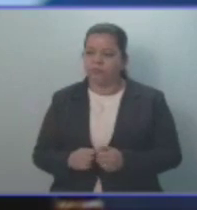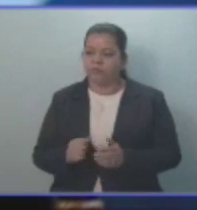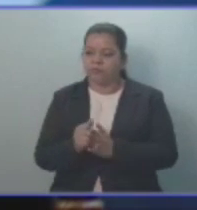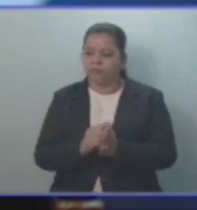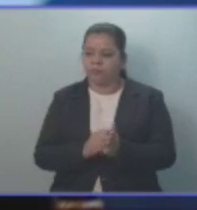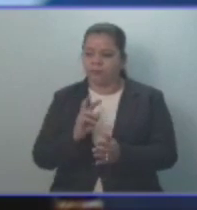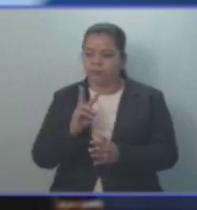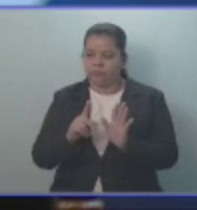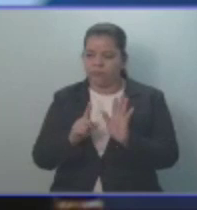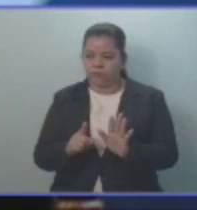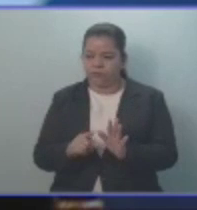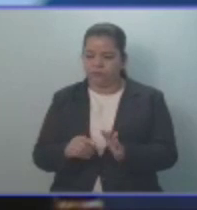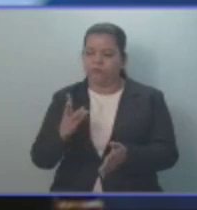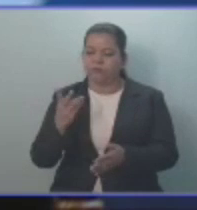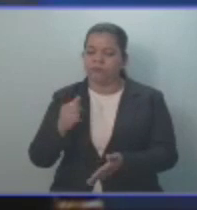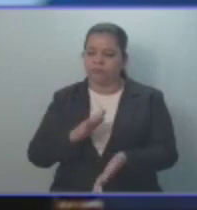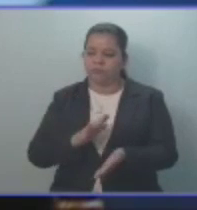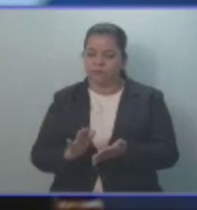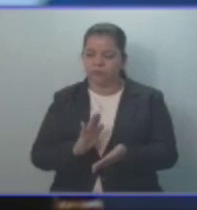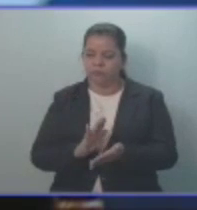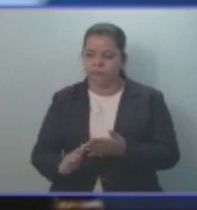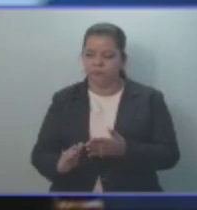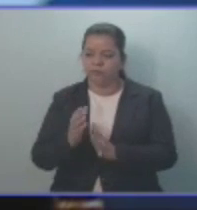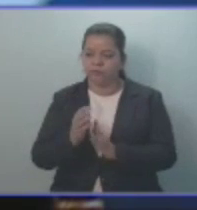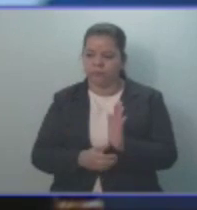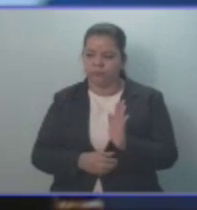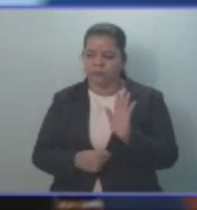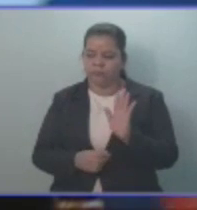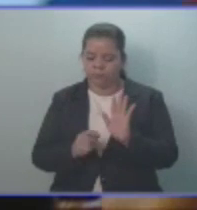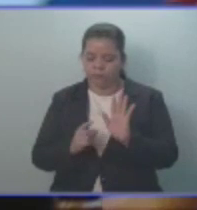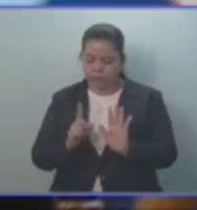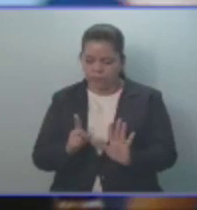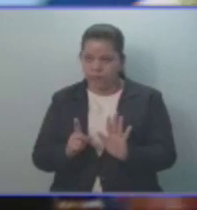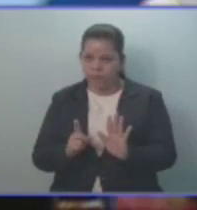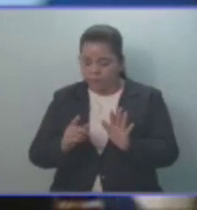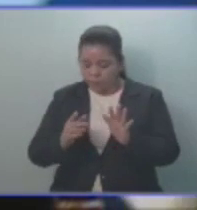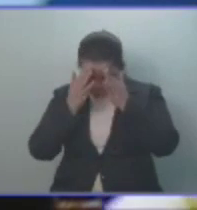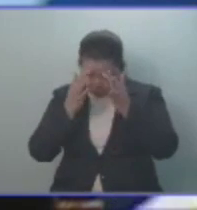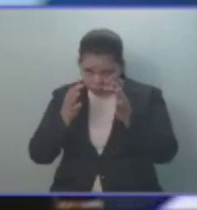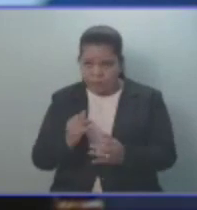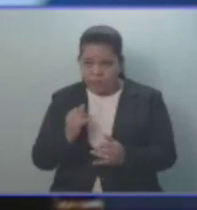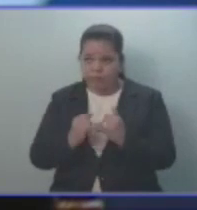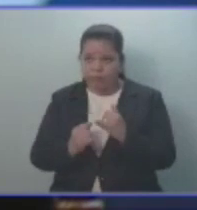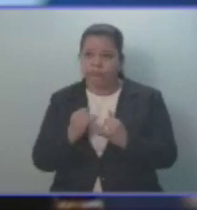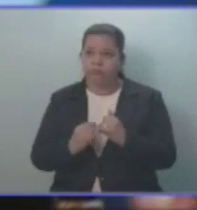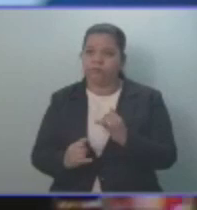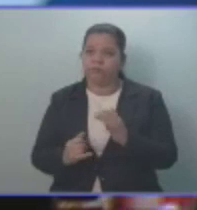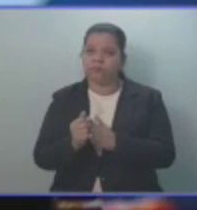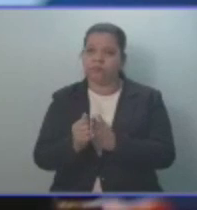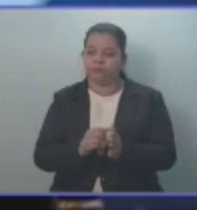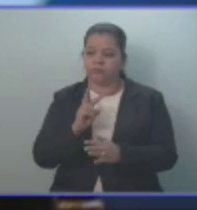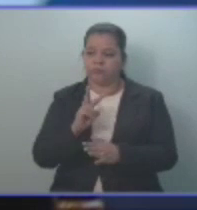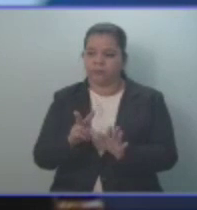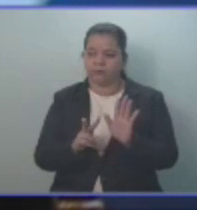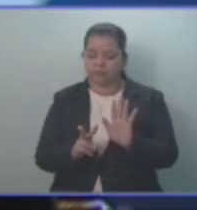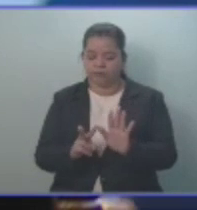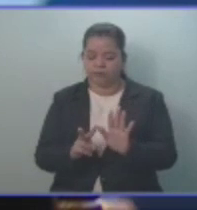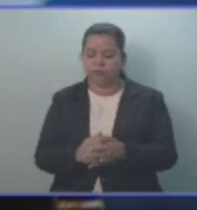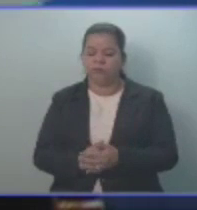Artículo 26, costos. Capítulo 6, disposiciones finales. Artículo